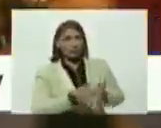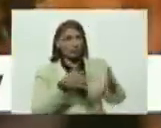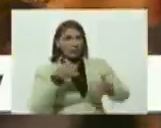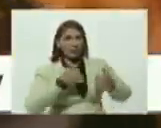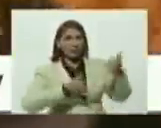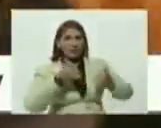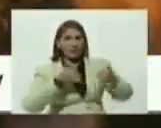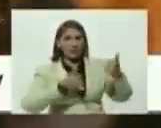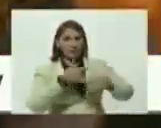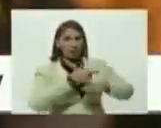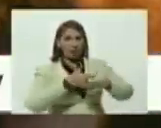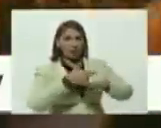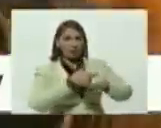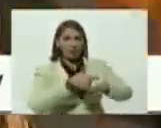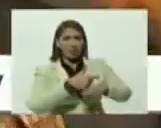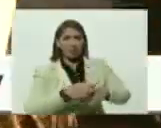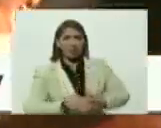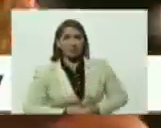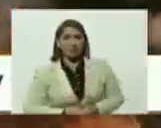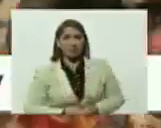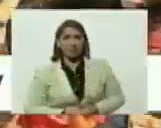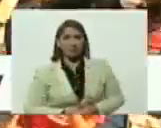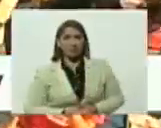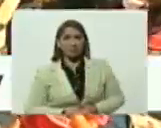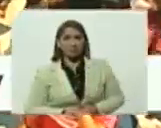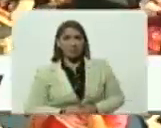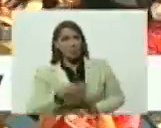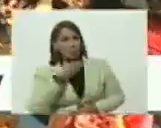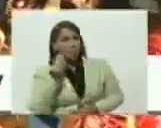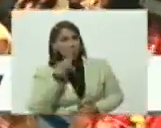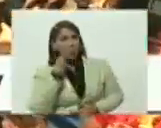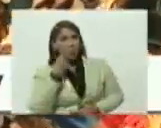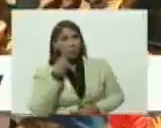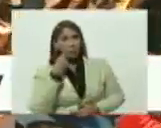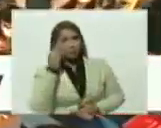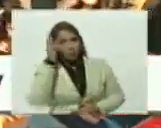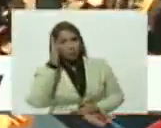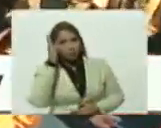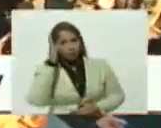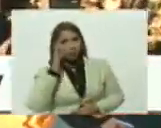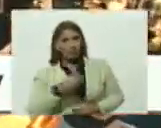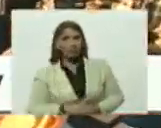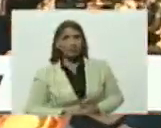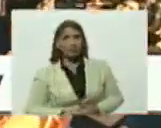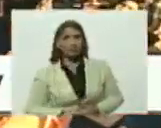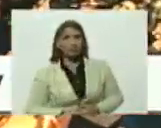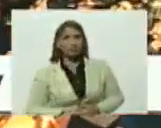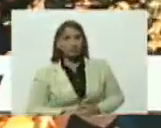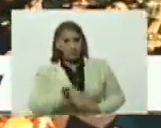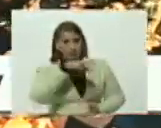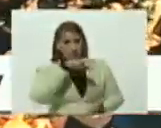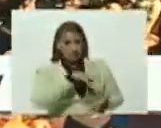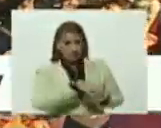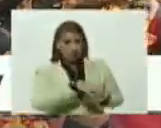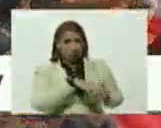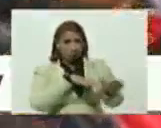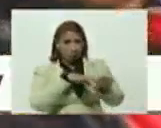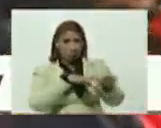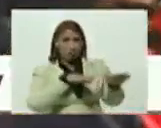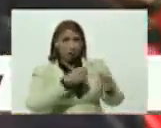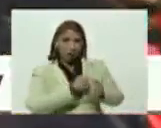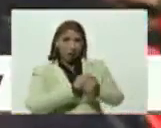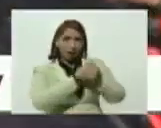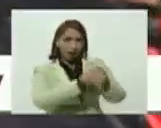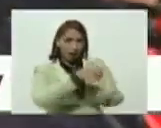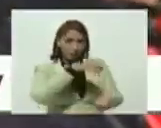la gobernación con Nosliu Rodríguez. Una juventud consciente que son del Estado Cojedes, aman al